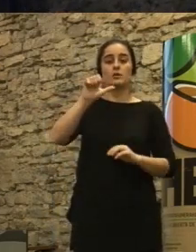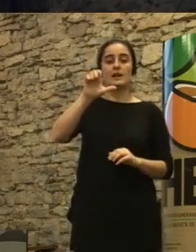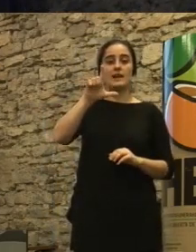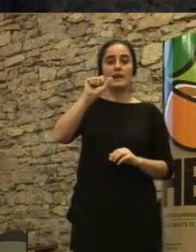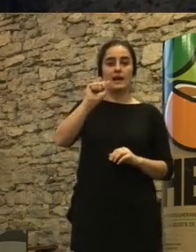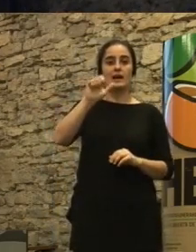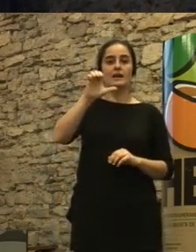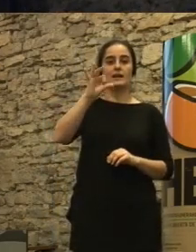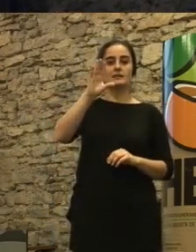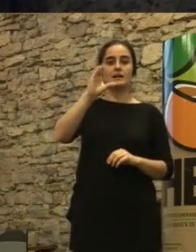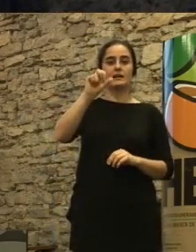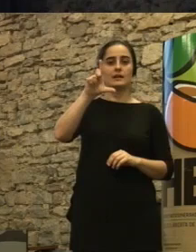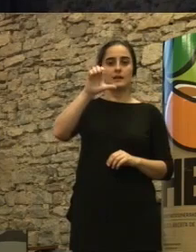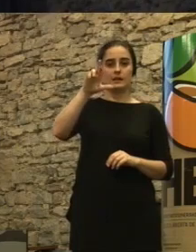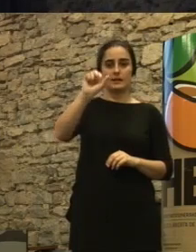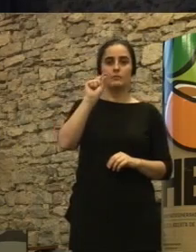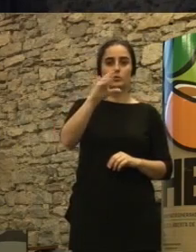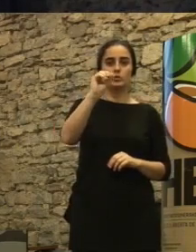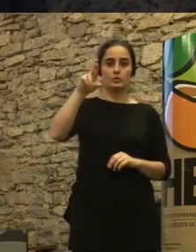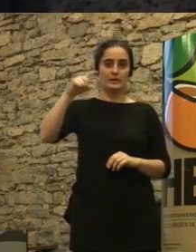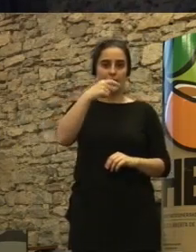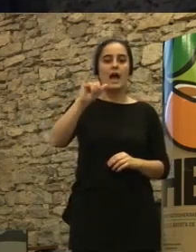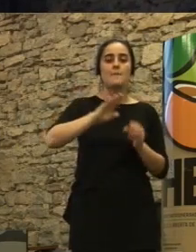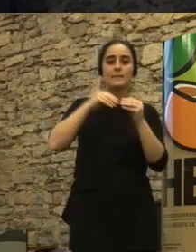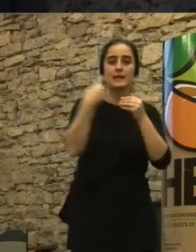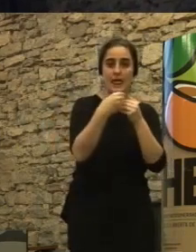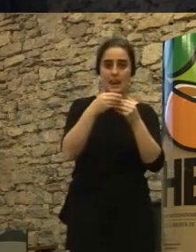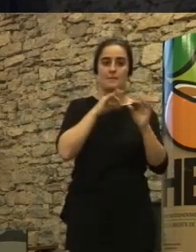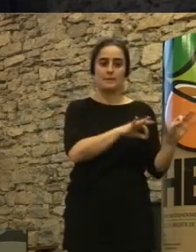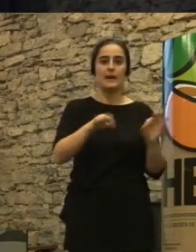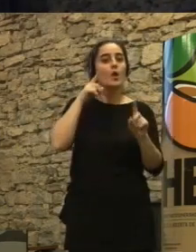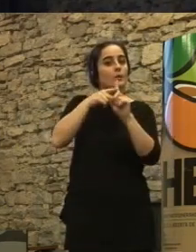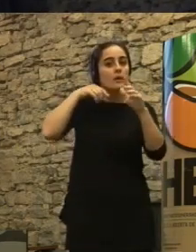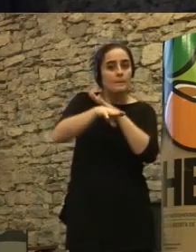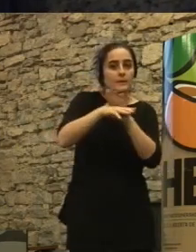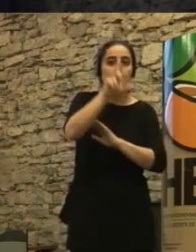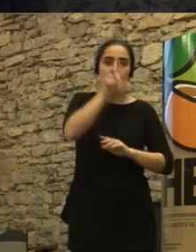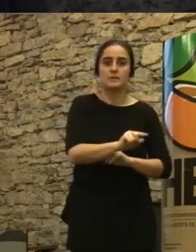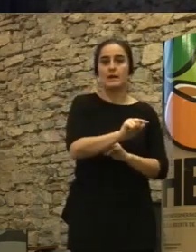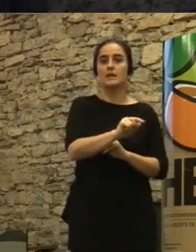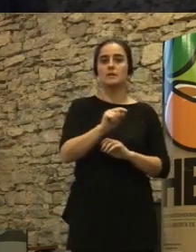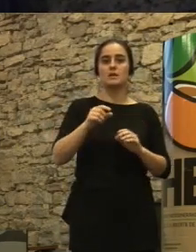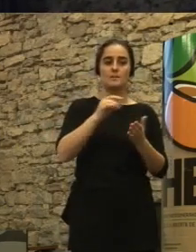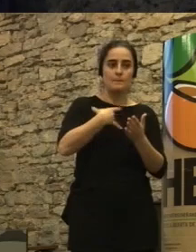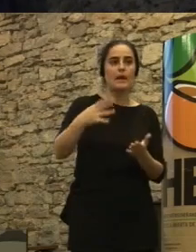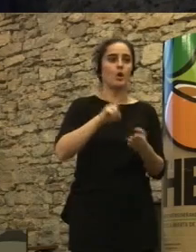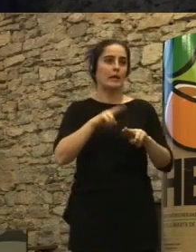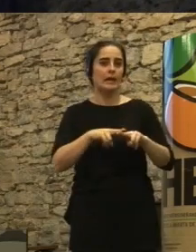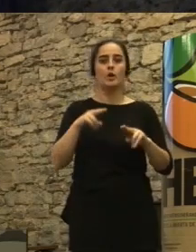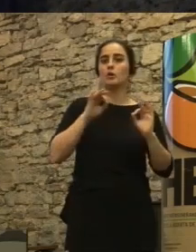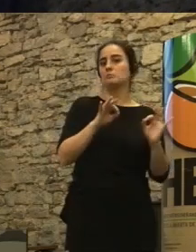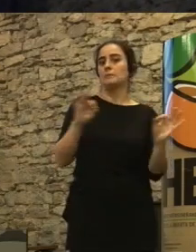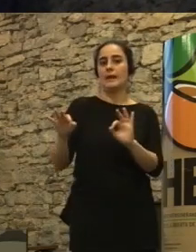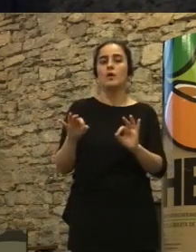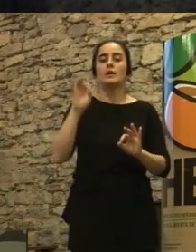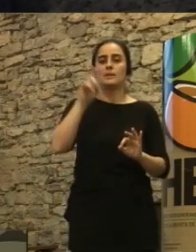proyectolaescalera.org, y ahí están los materiales, que además están preparados para que la impresión sea más barata y demás, ¿no?, en blanco y negro y tal, y también va